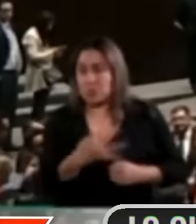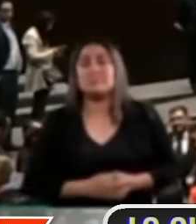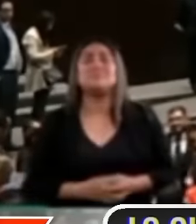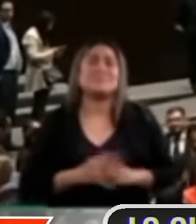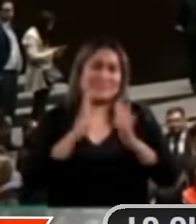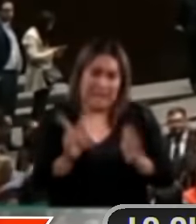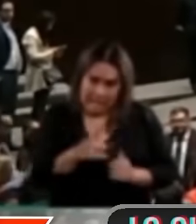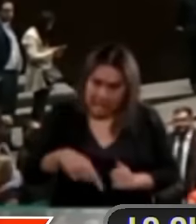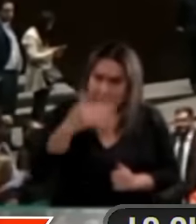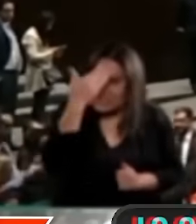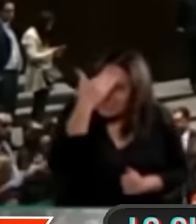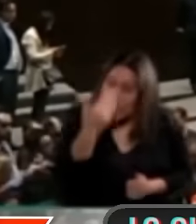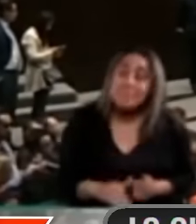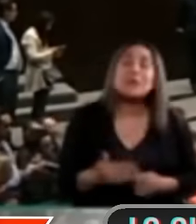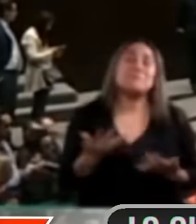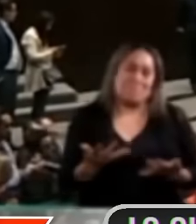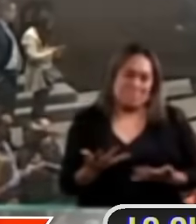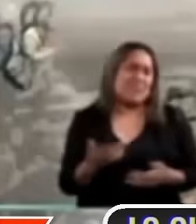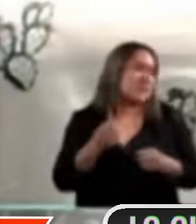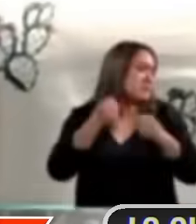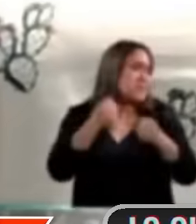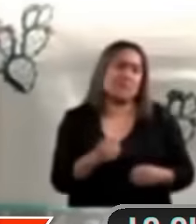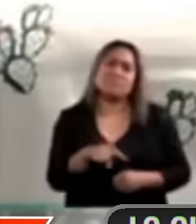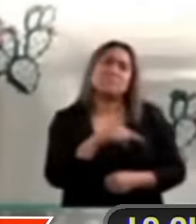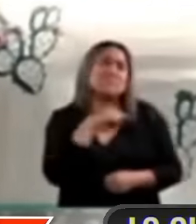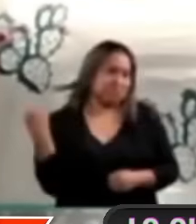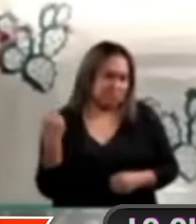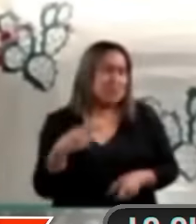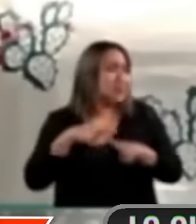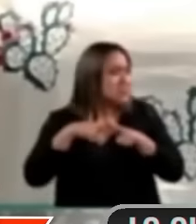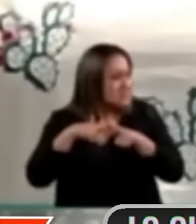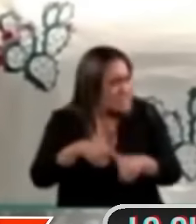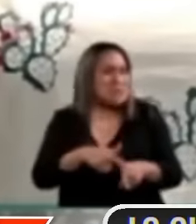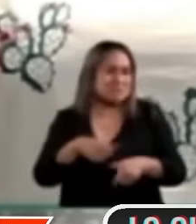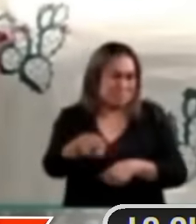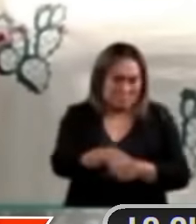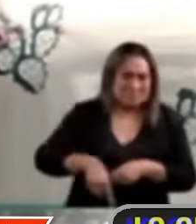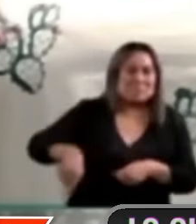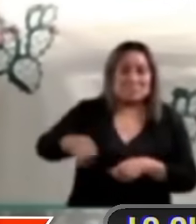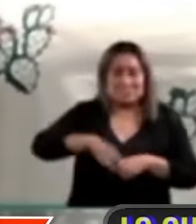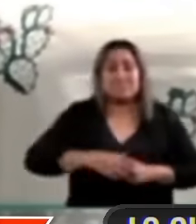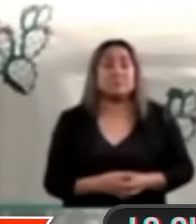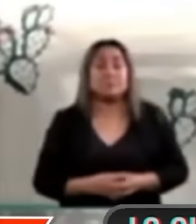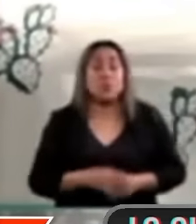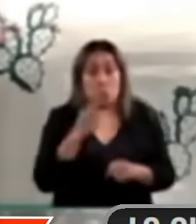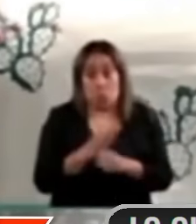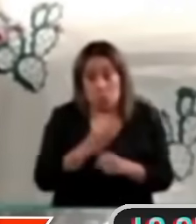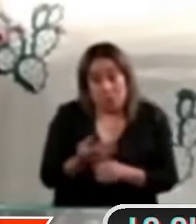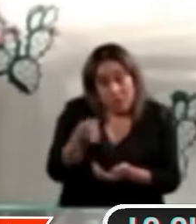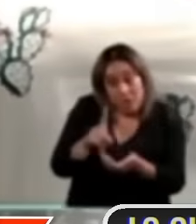sabedores que la derrota los espera con los brazos abiertos. Su proceso